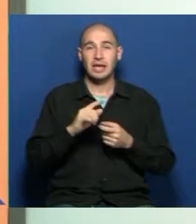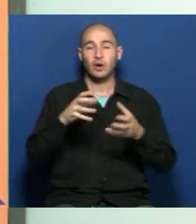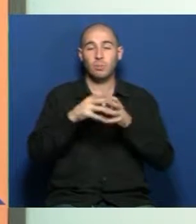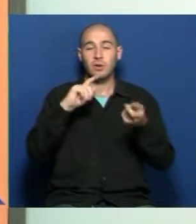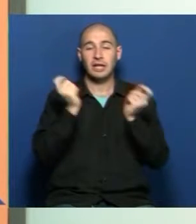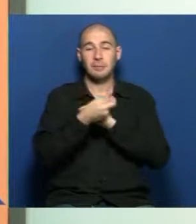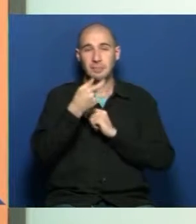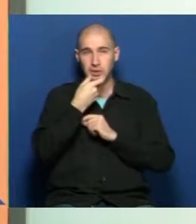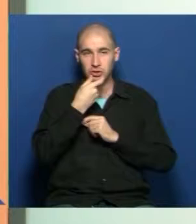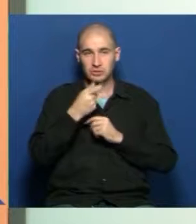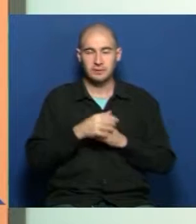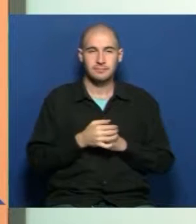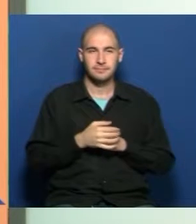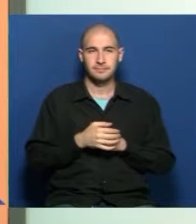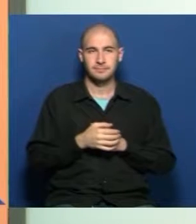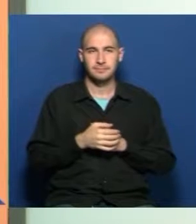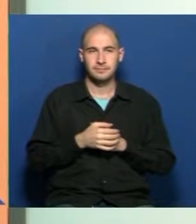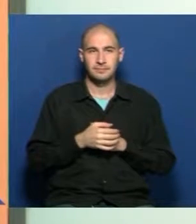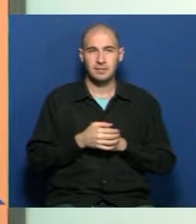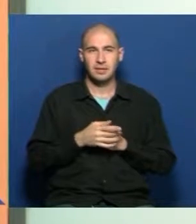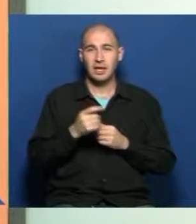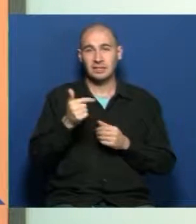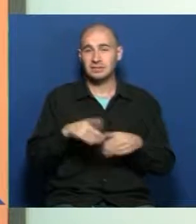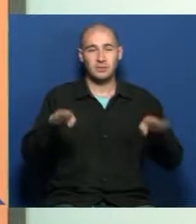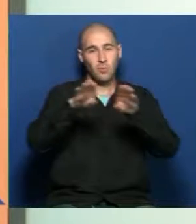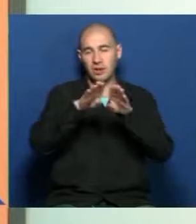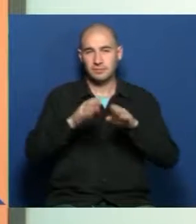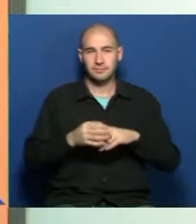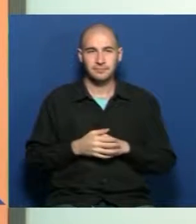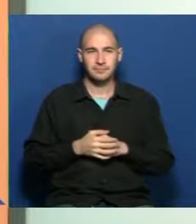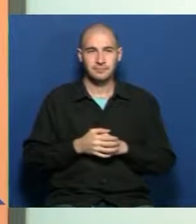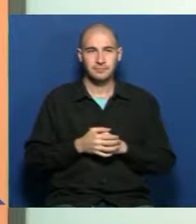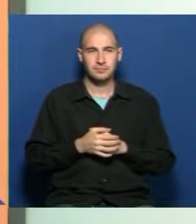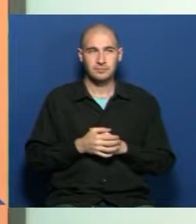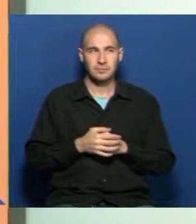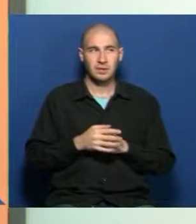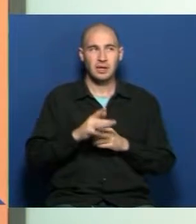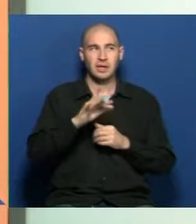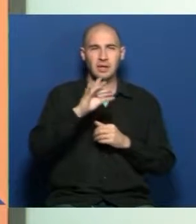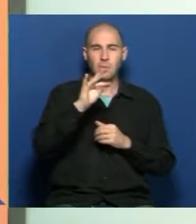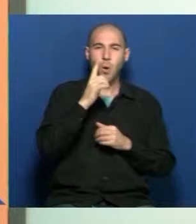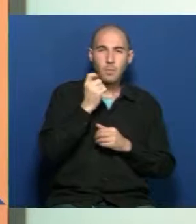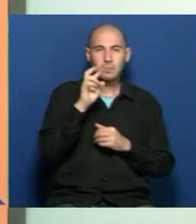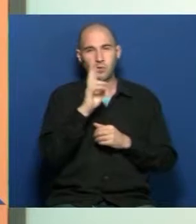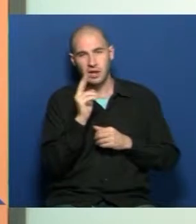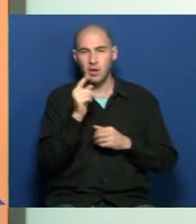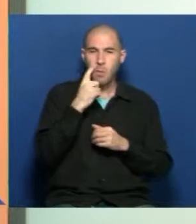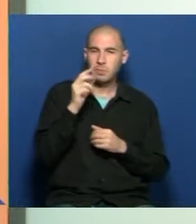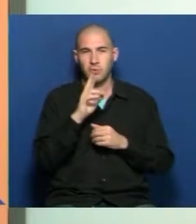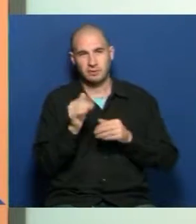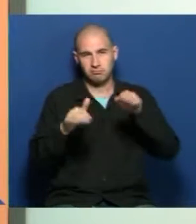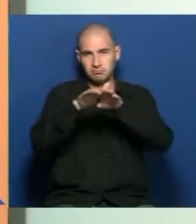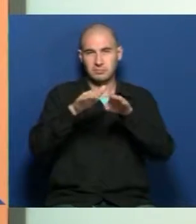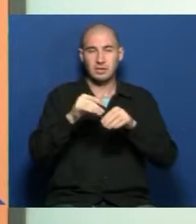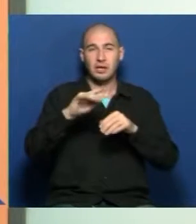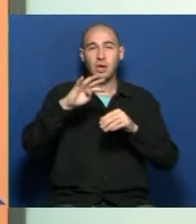Mendoza, se estuvo prácticamente en la paridad. Hubo un legislador, una legisladora, y en el caso